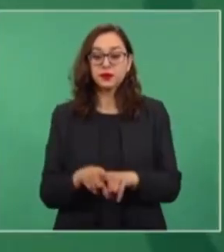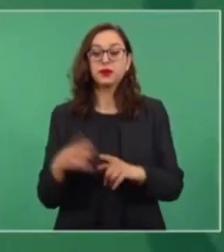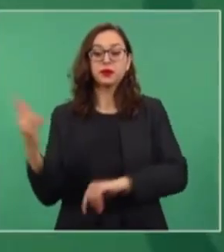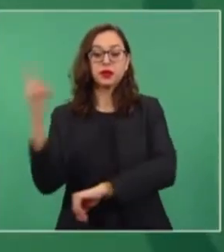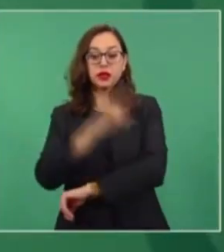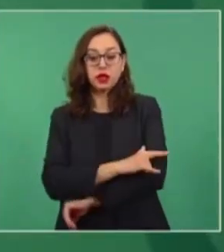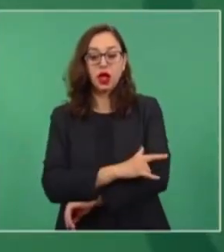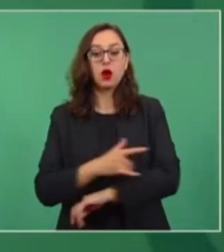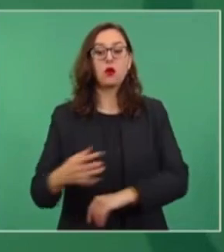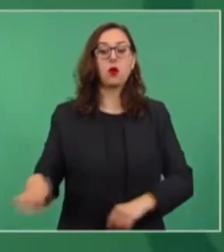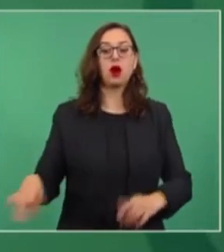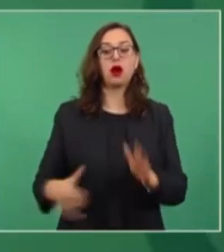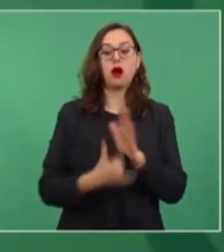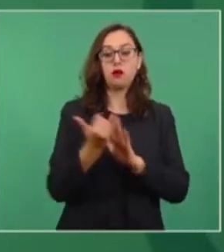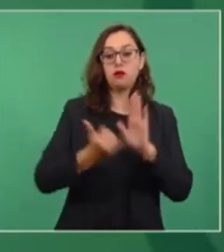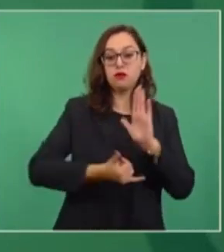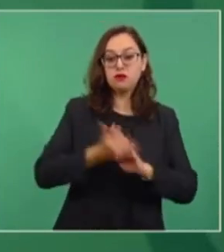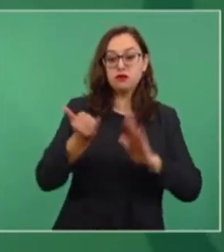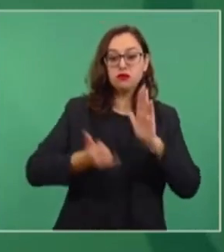aeropuertos,